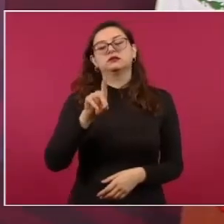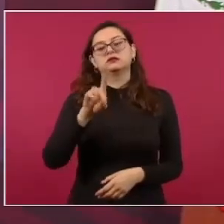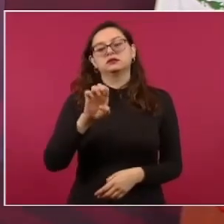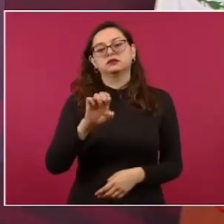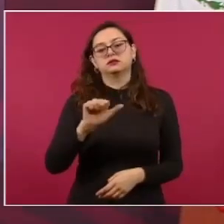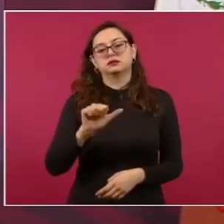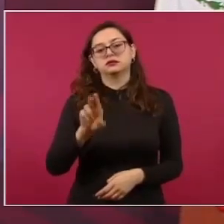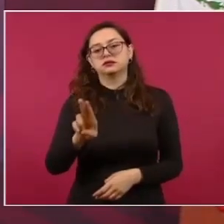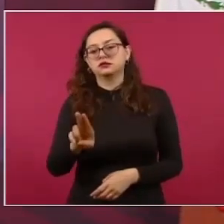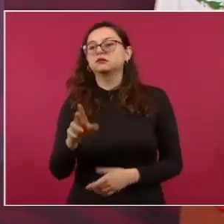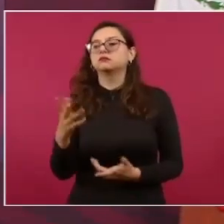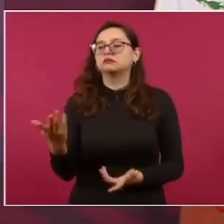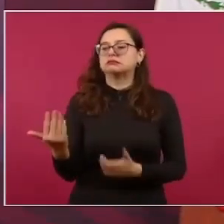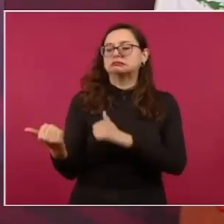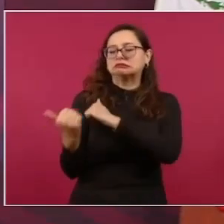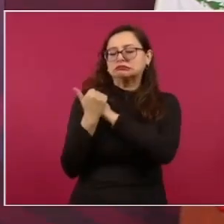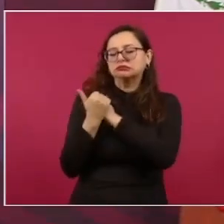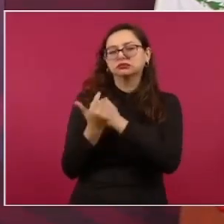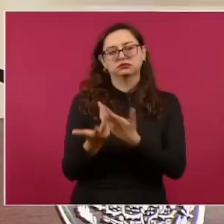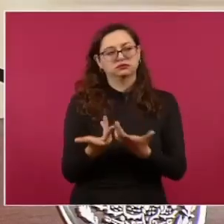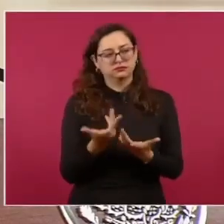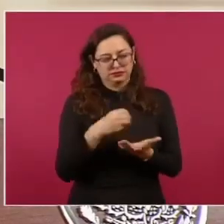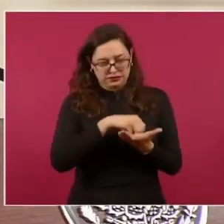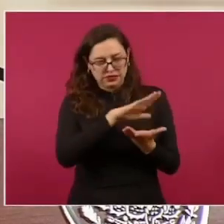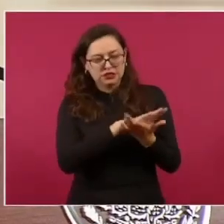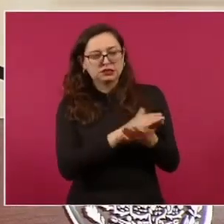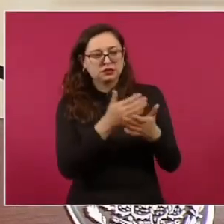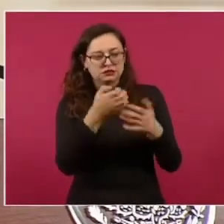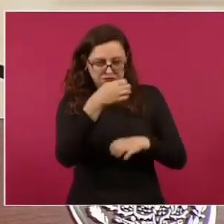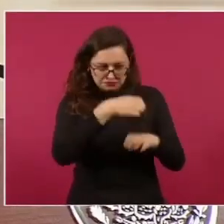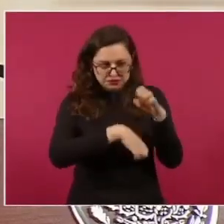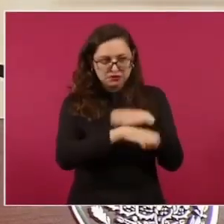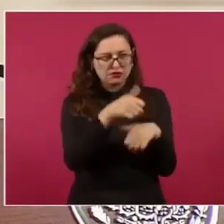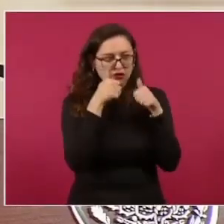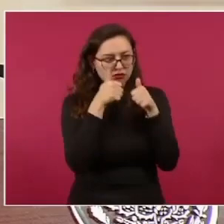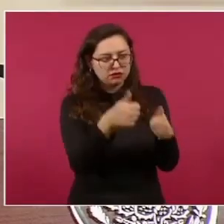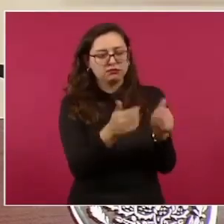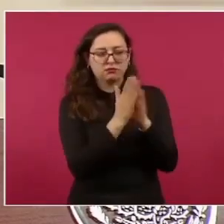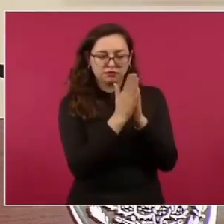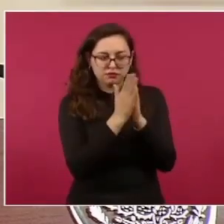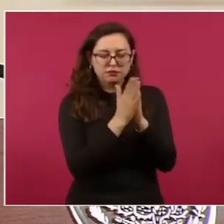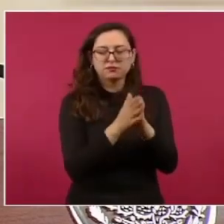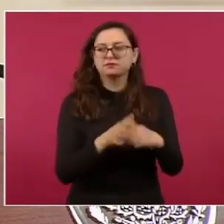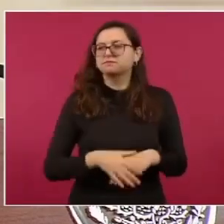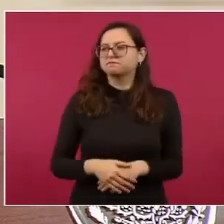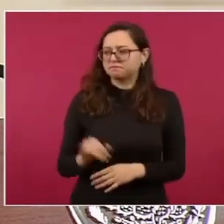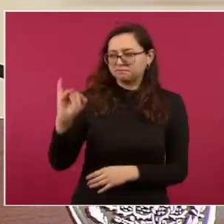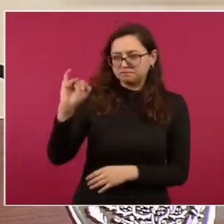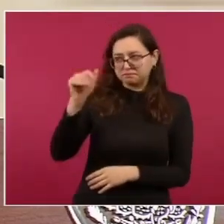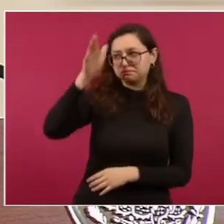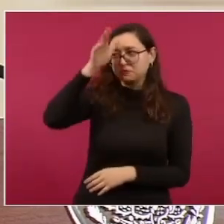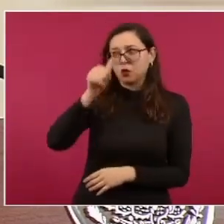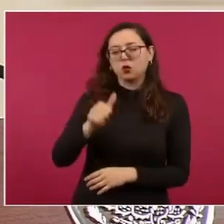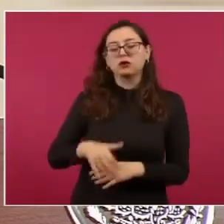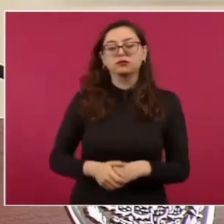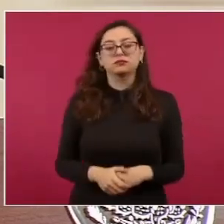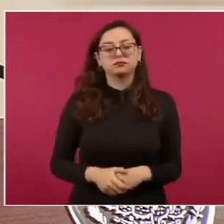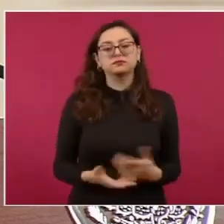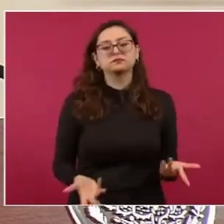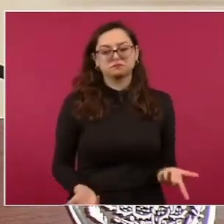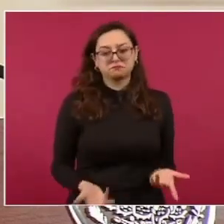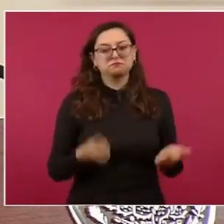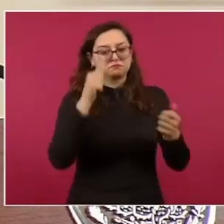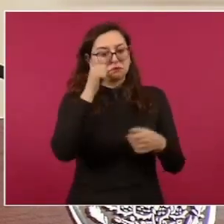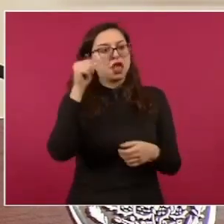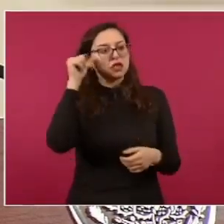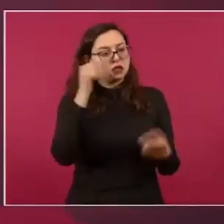los atendíamos, y personalmente con el gabinete económico